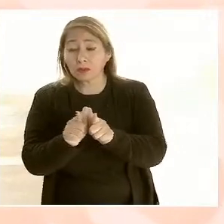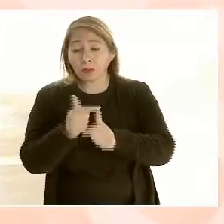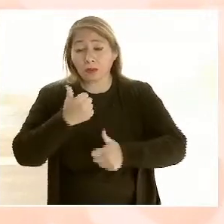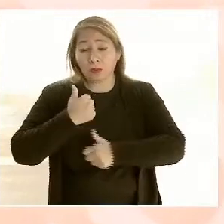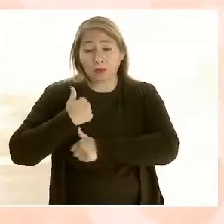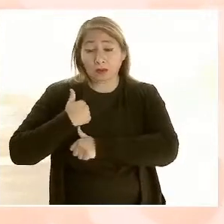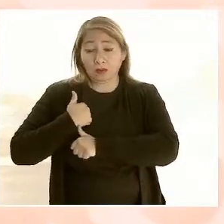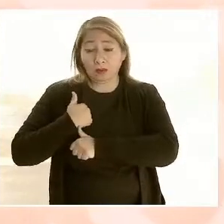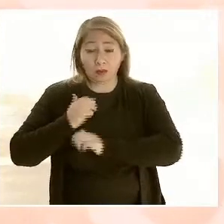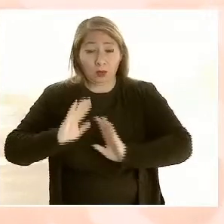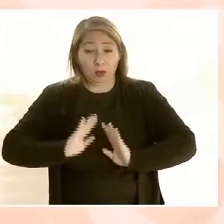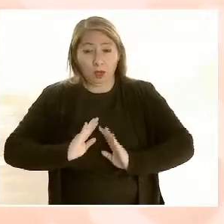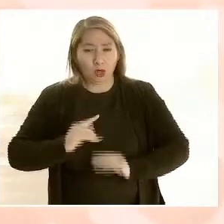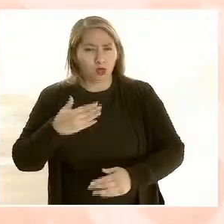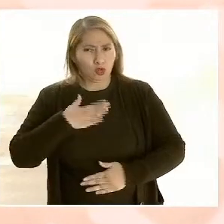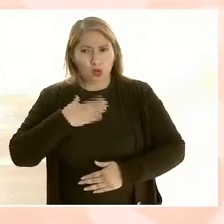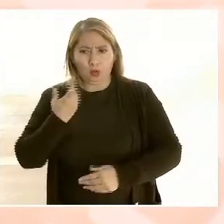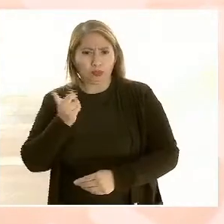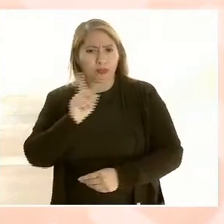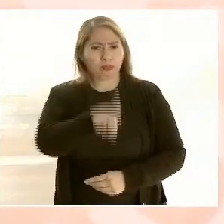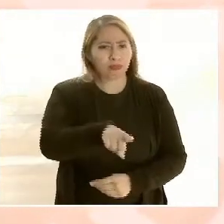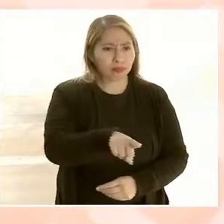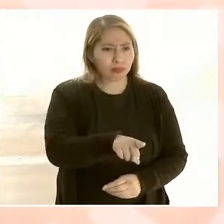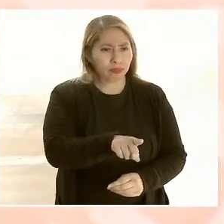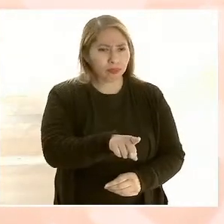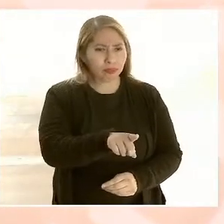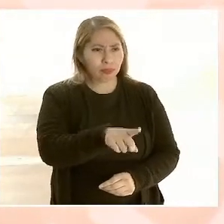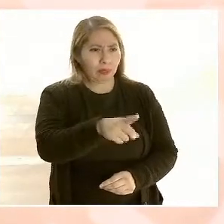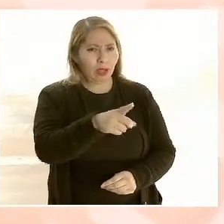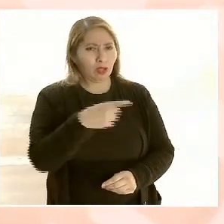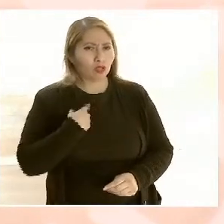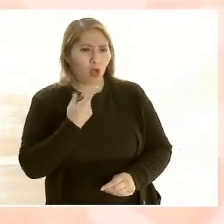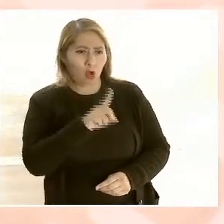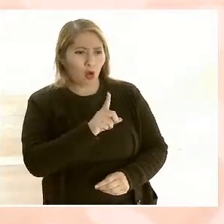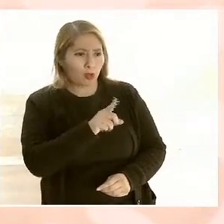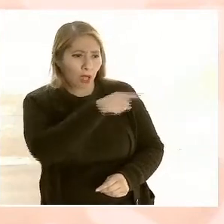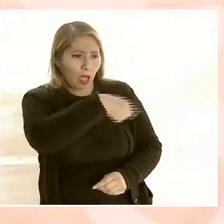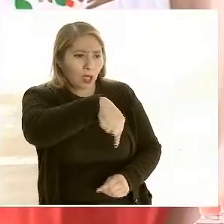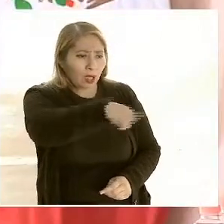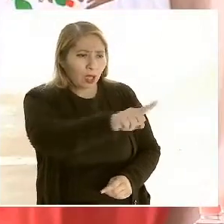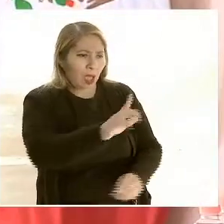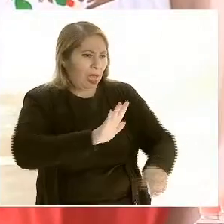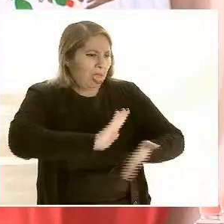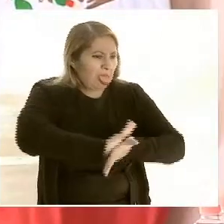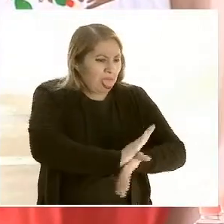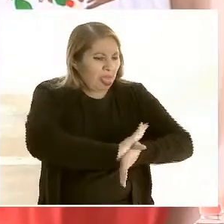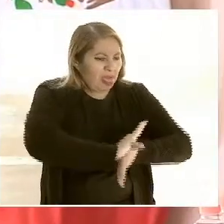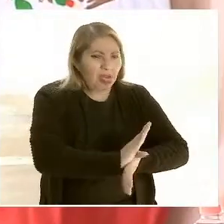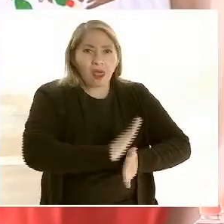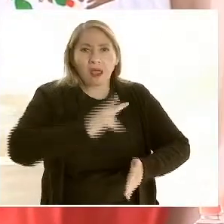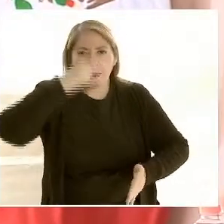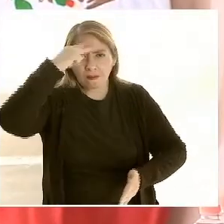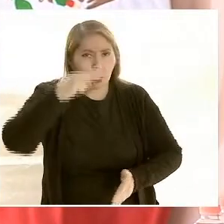daré la orden de que se reprima al pueblo de México.